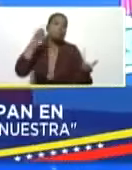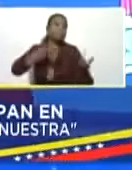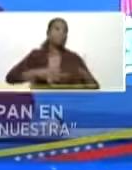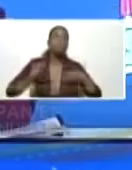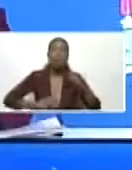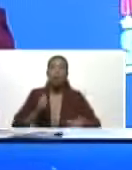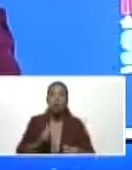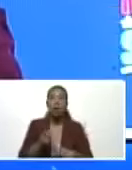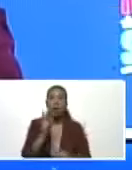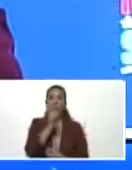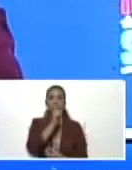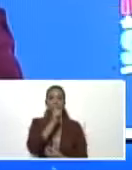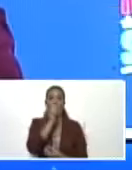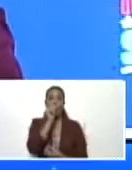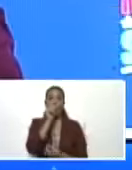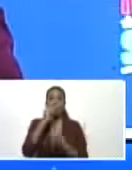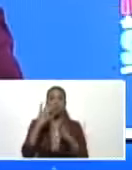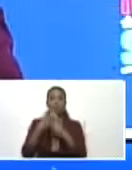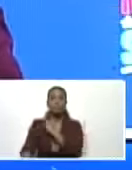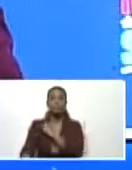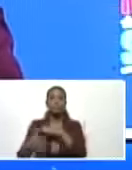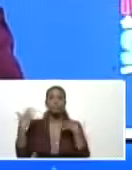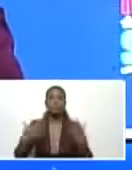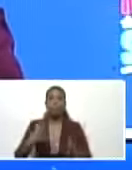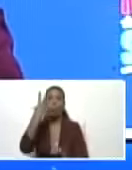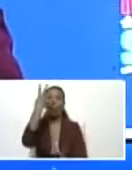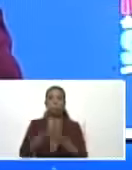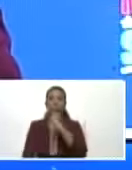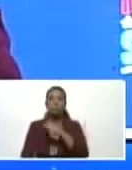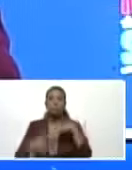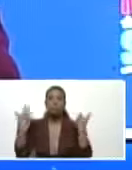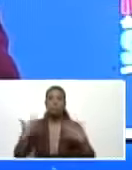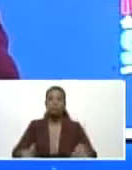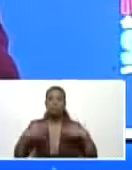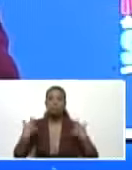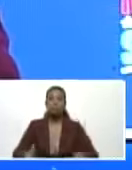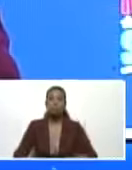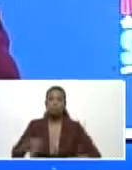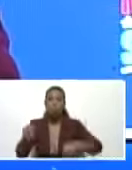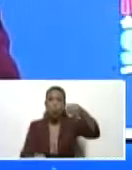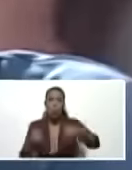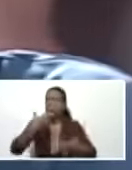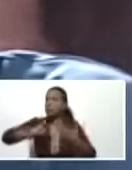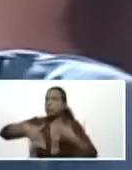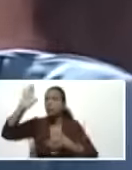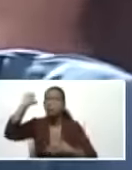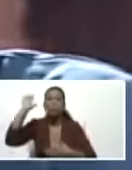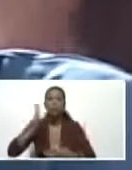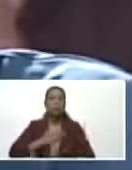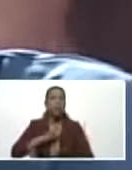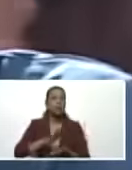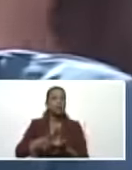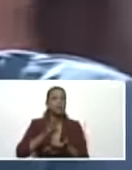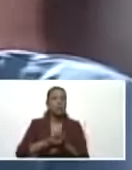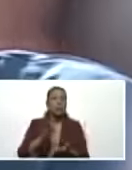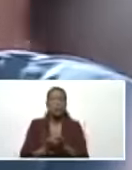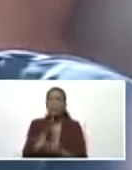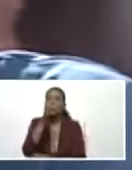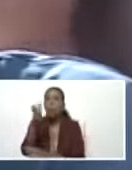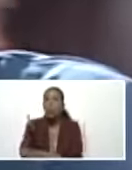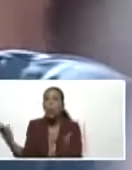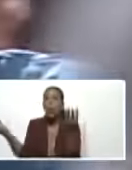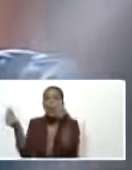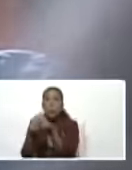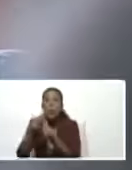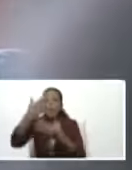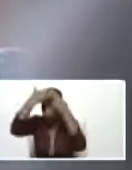Y los tipos se fueron, compadre. Huyeron. Prendió su carro y llegó a donde estábamos nosotros.